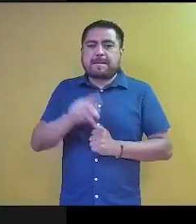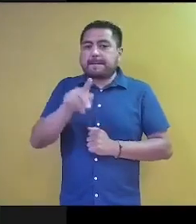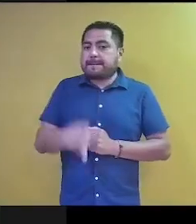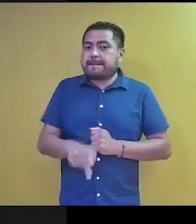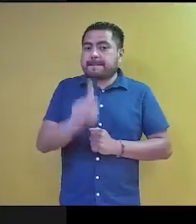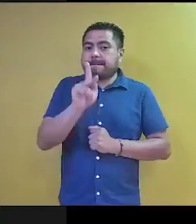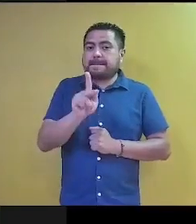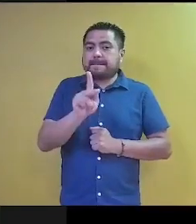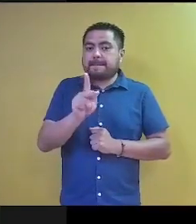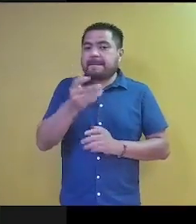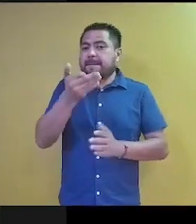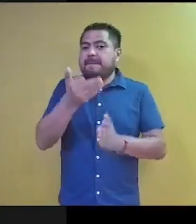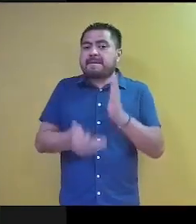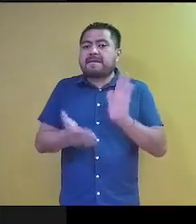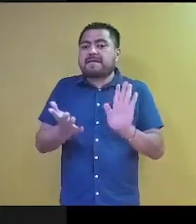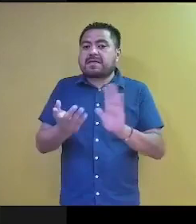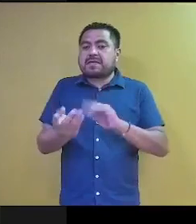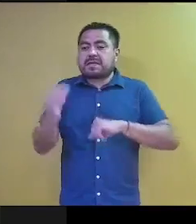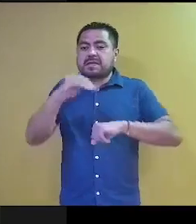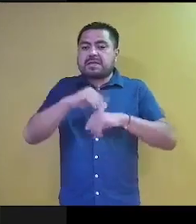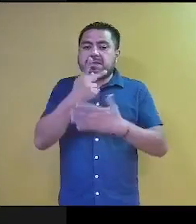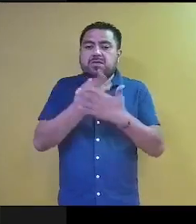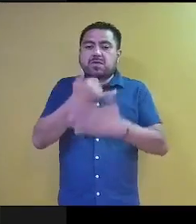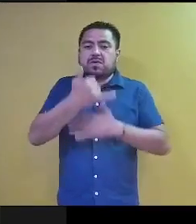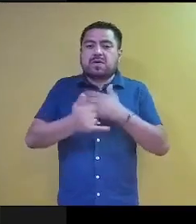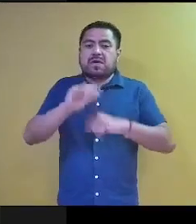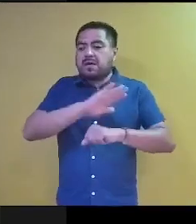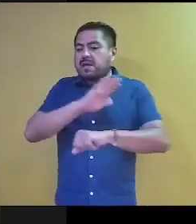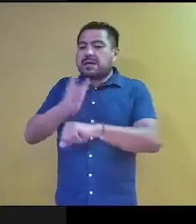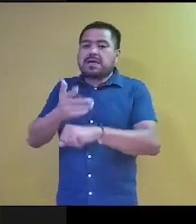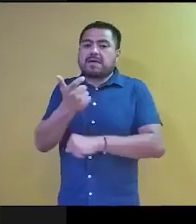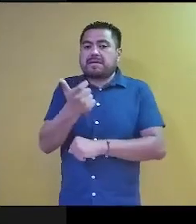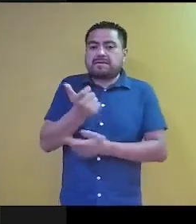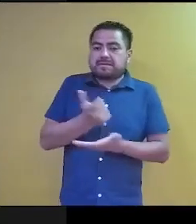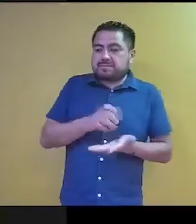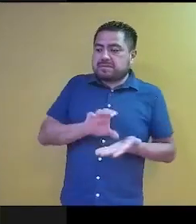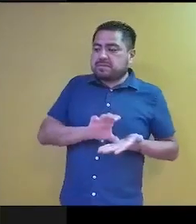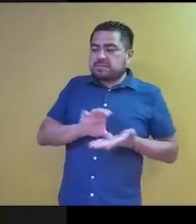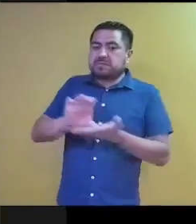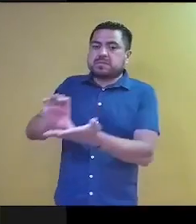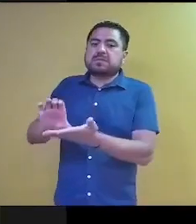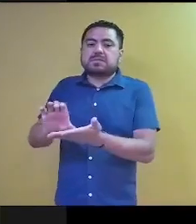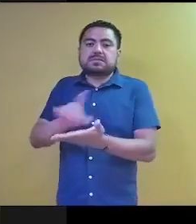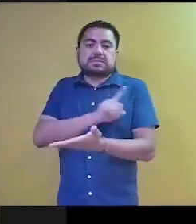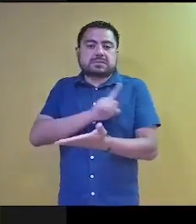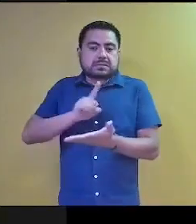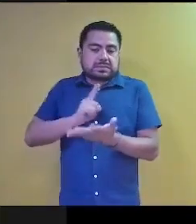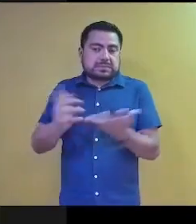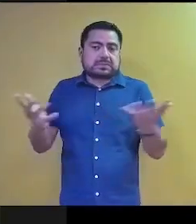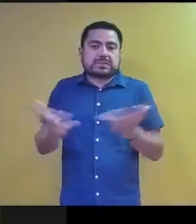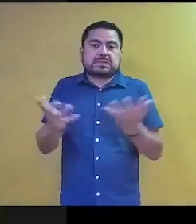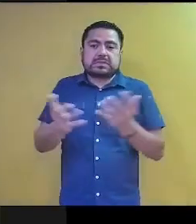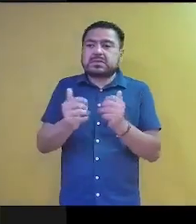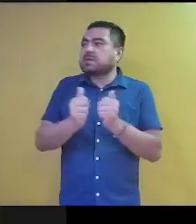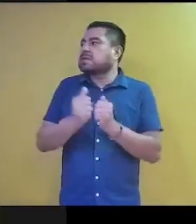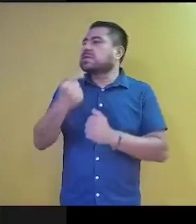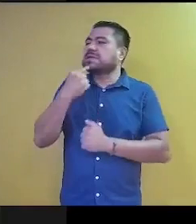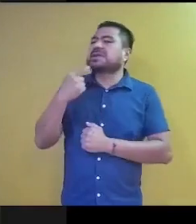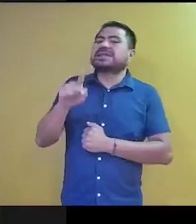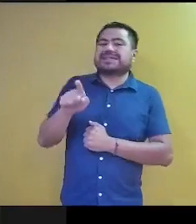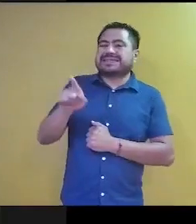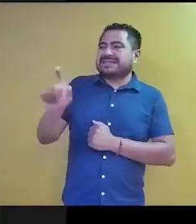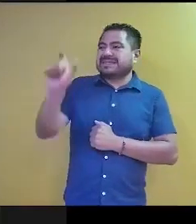Pero escapa del proyecto la sanción económica a la que se hace acreedor el